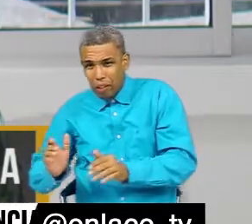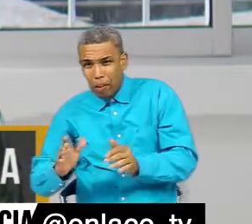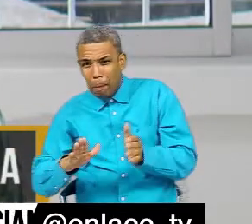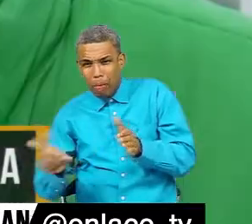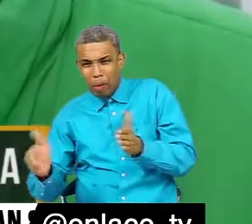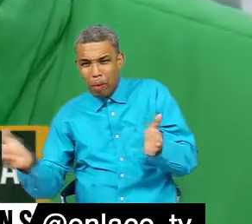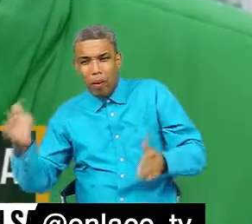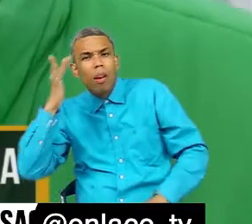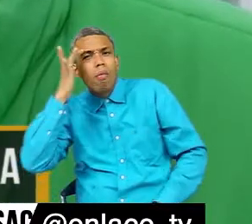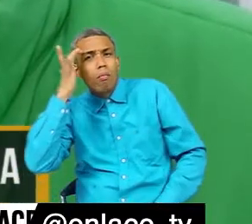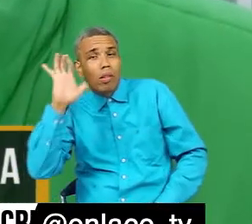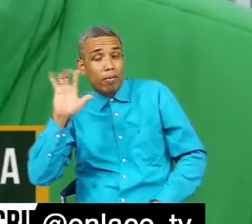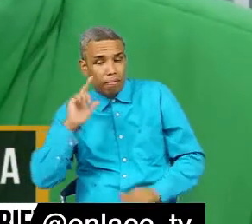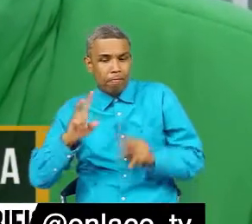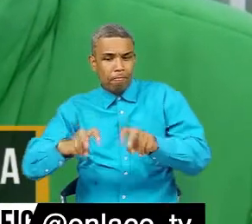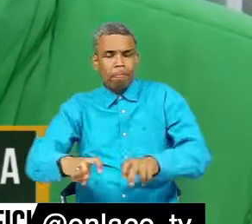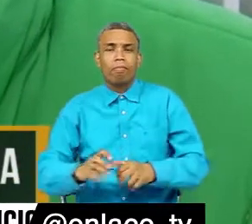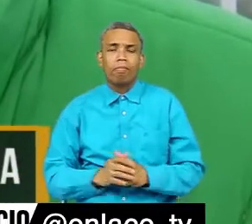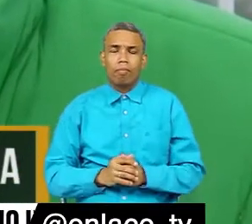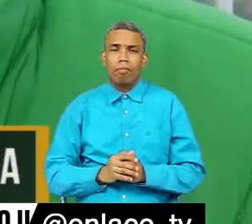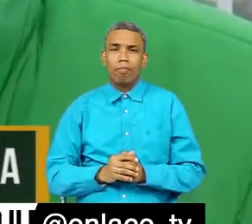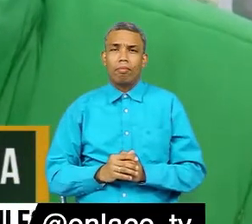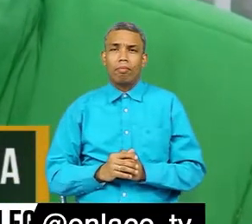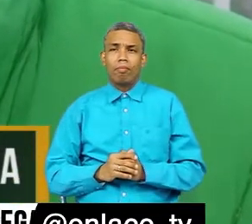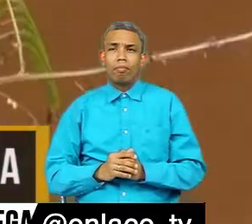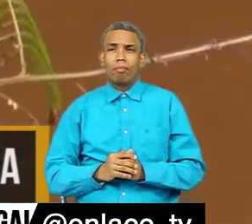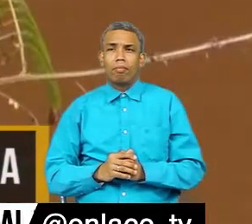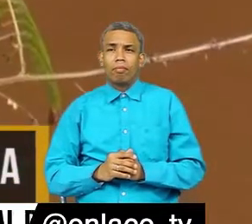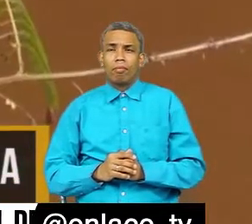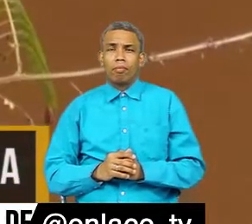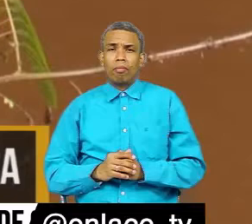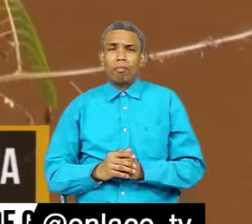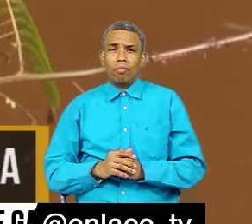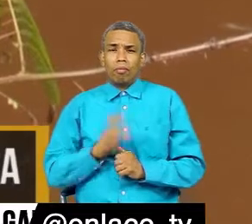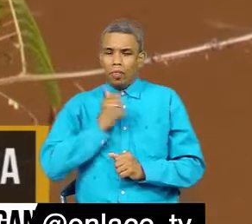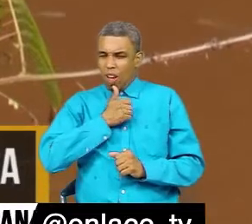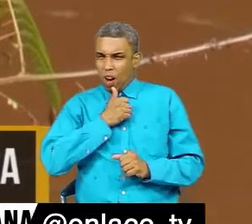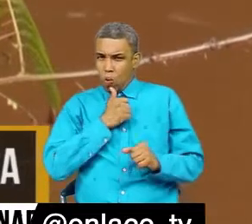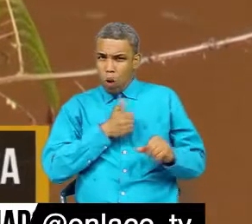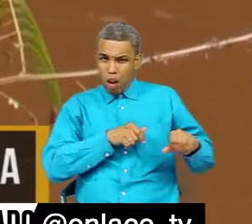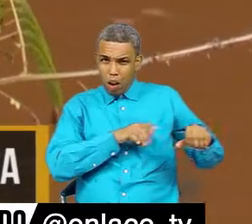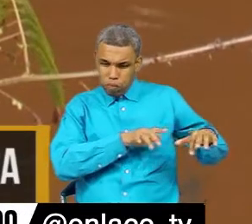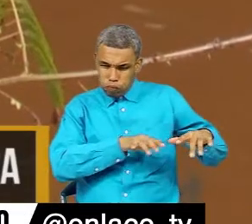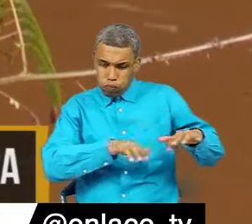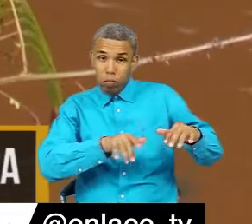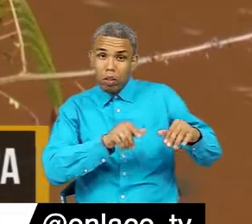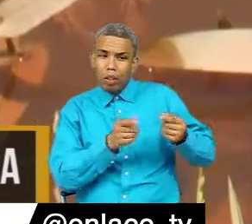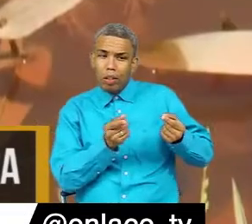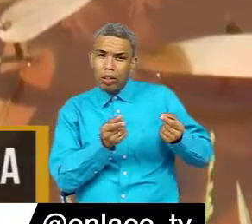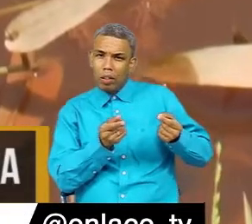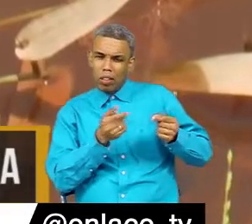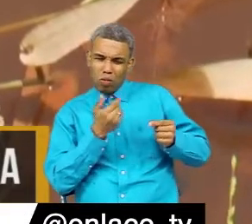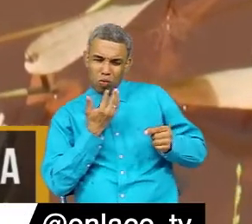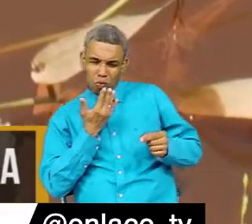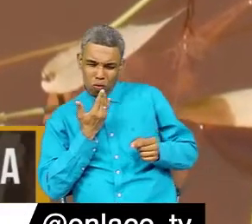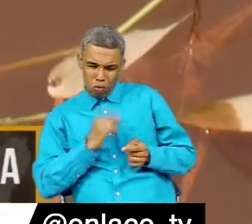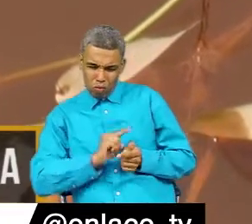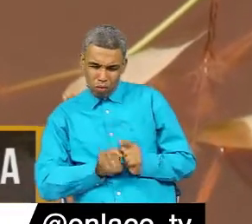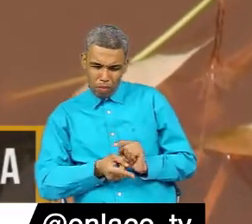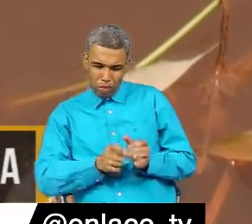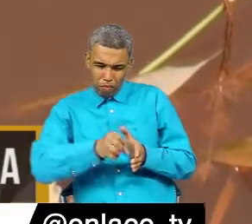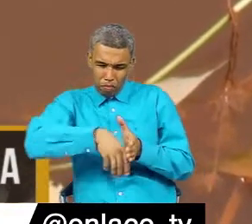afectación a la corriente. La autoridad ambiental en el recorrido evidenció vertimientos de aguas residuales de viviendas aledañas y mala disposición de basuras en